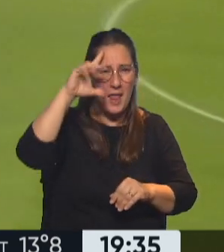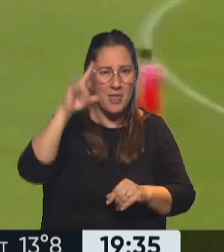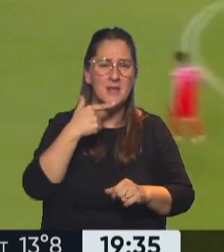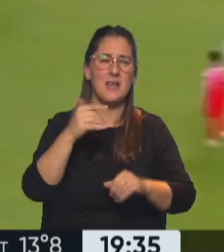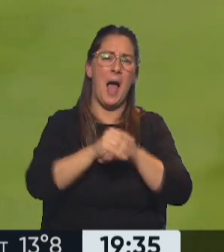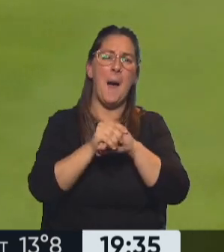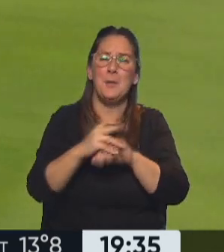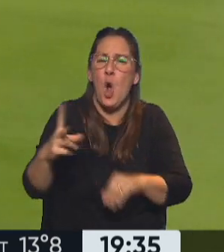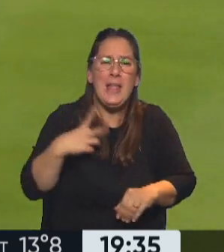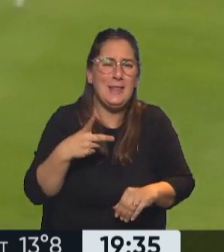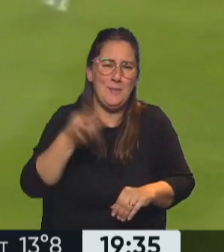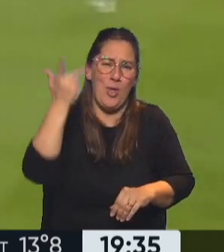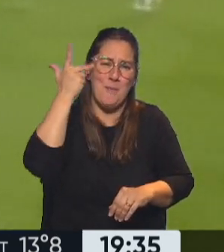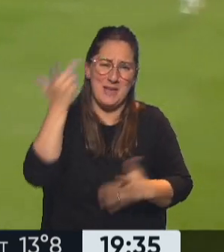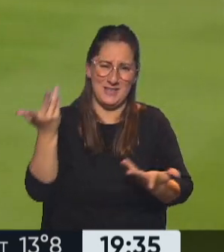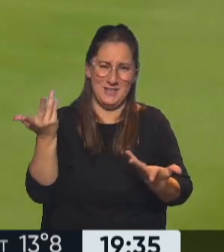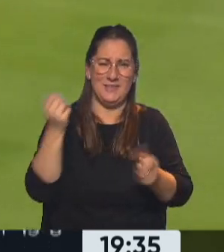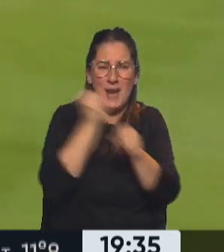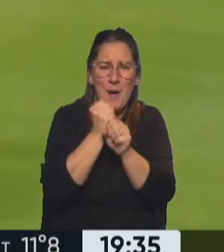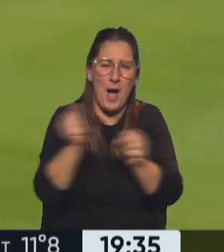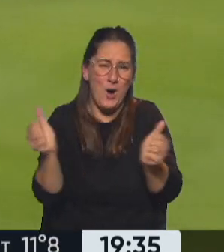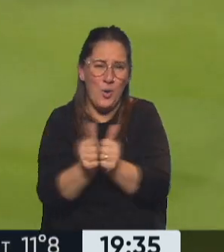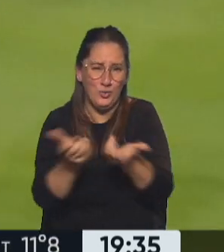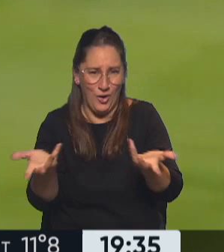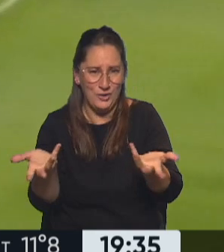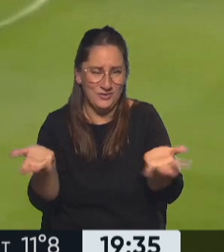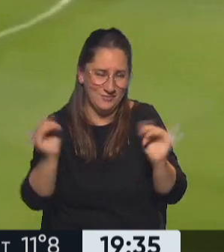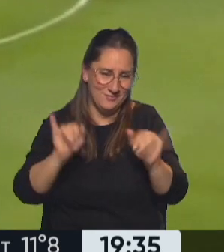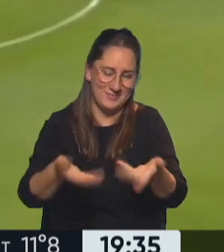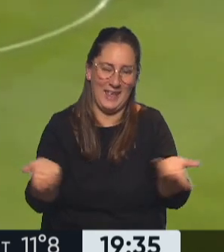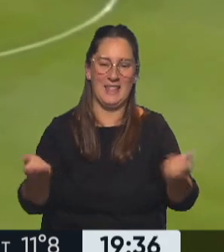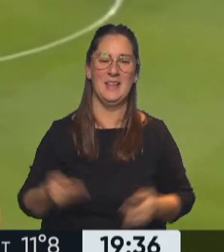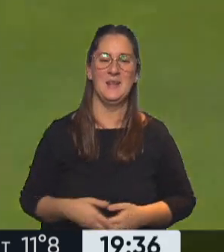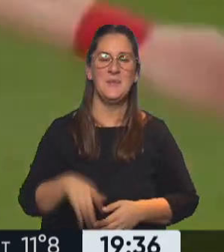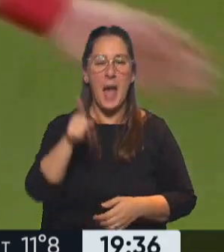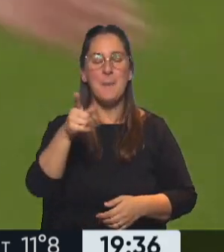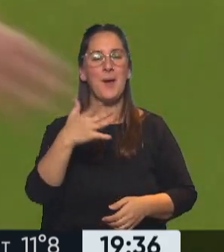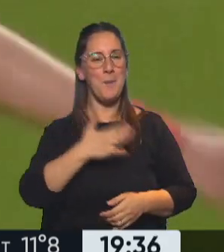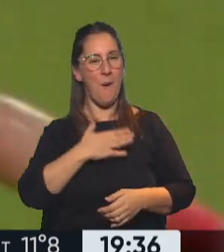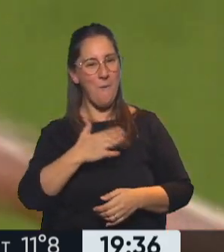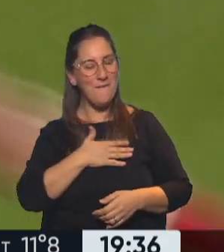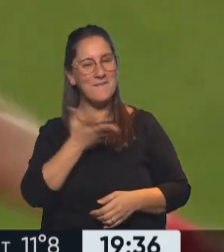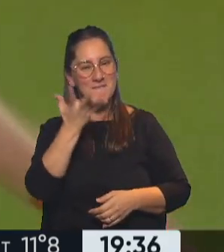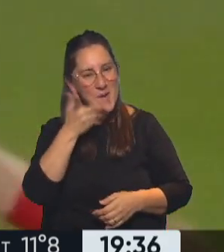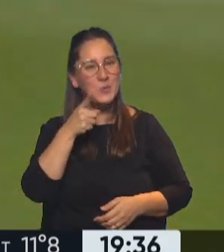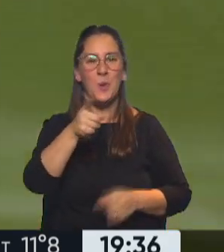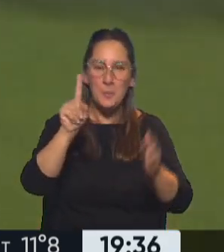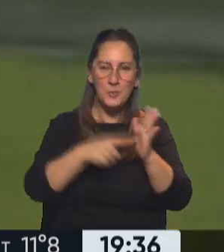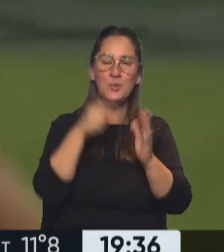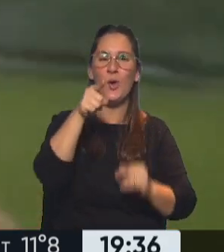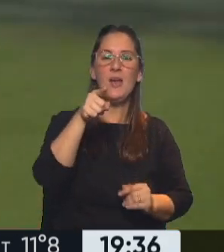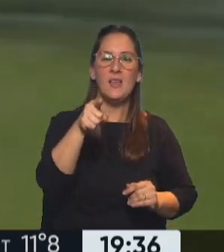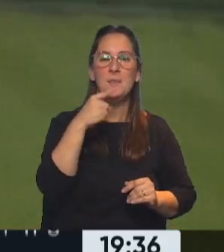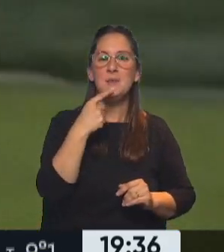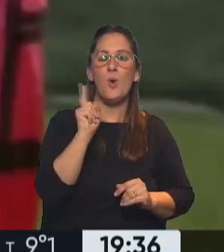íntimo. Claro, qué lindo que curran juntos allá, ¿o no? ¿Sabe lo que me pegó en el corazón fuerte? Sí. Lo